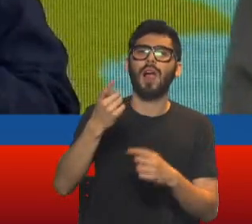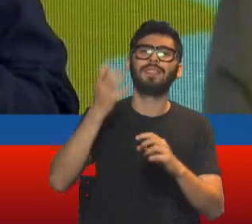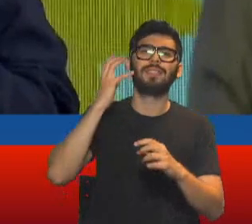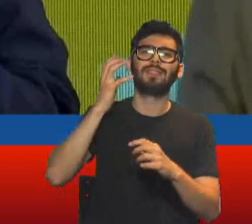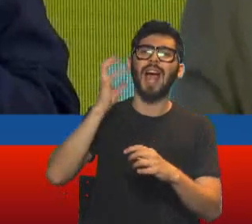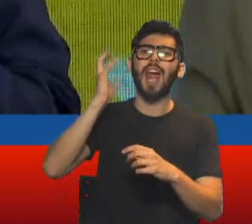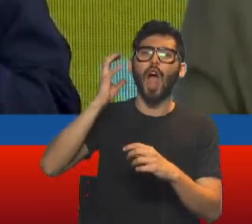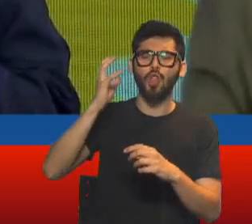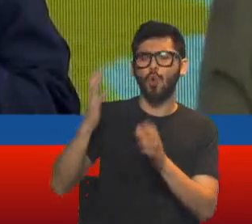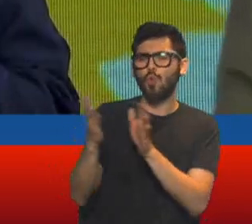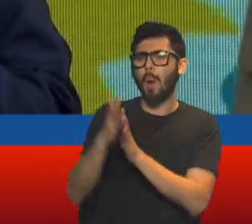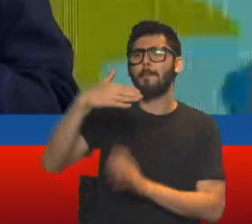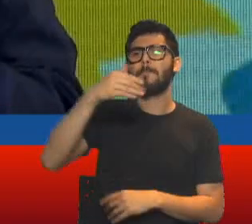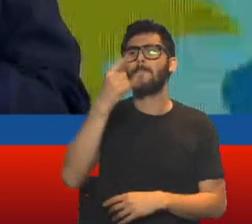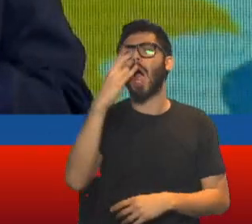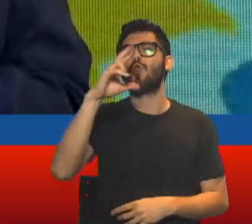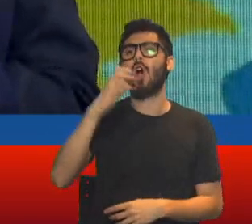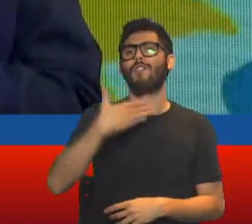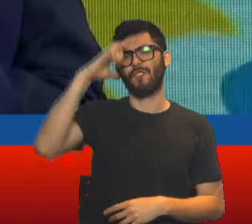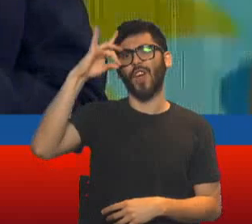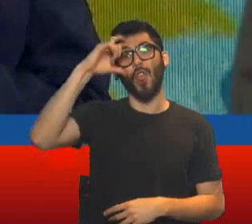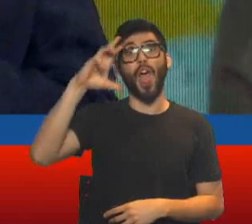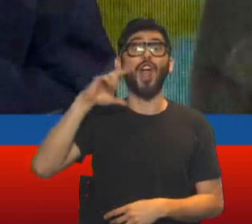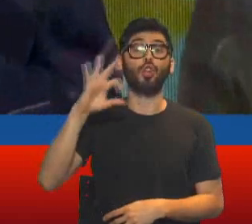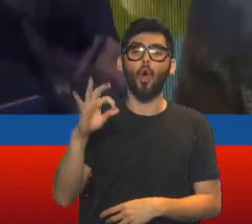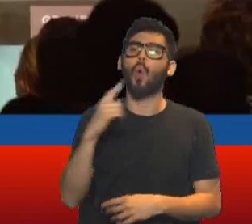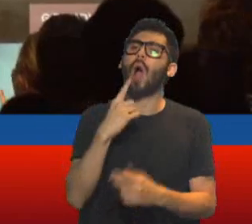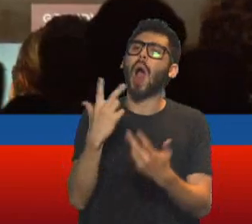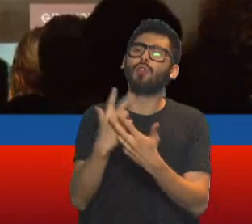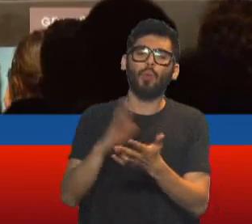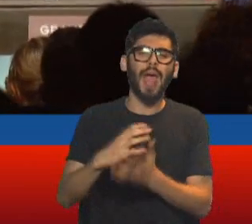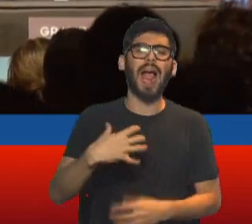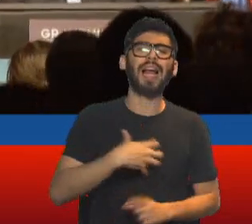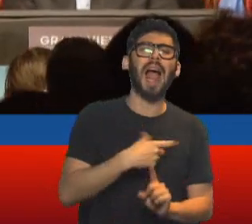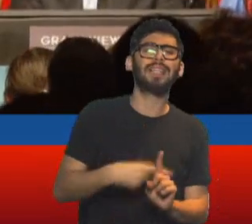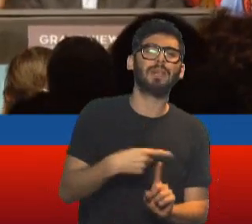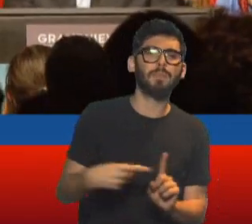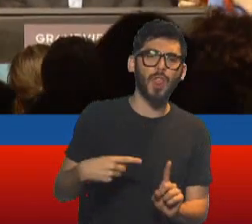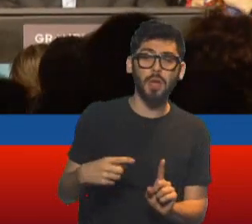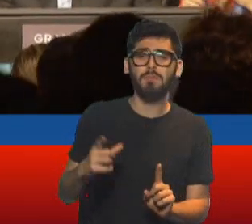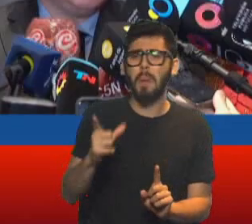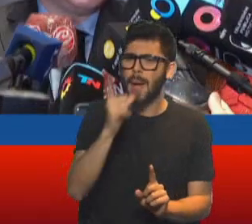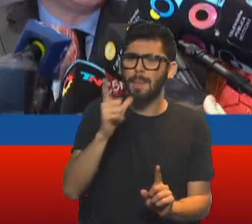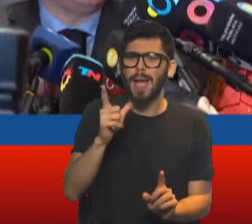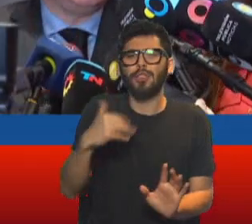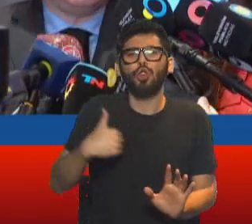radio, respecto a una apreciación sobre la clase media, que yo debo haber entendido mal, porque vos dijiste